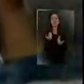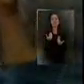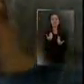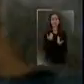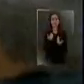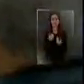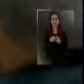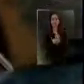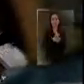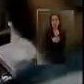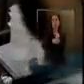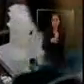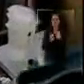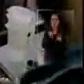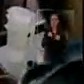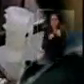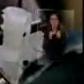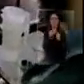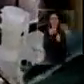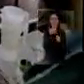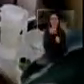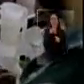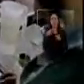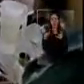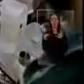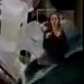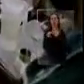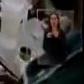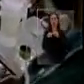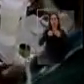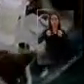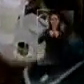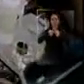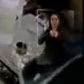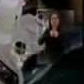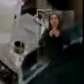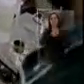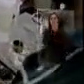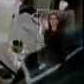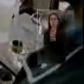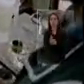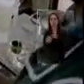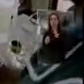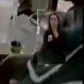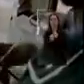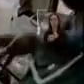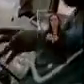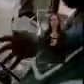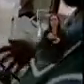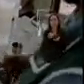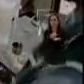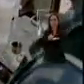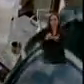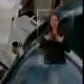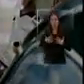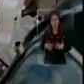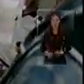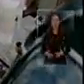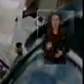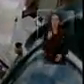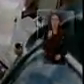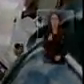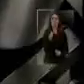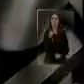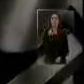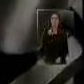necesita para las articulaciones y para los tejidos conectivos. Todos los tejidos que unen las células de nuestro cuerpo son